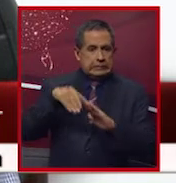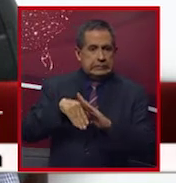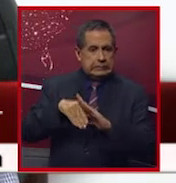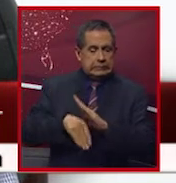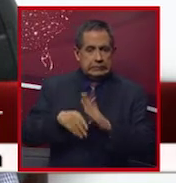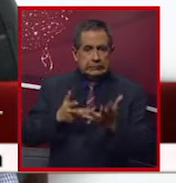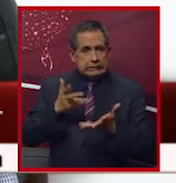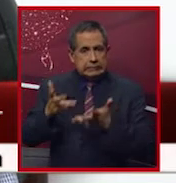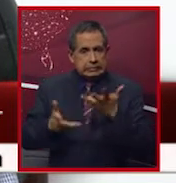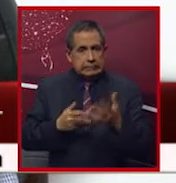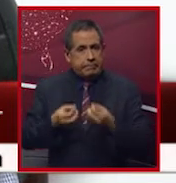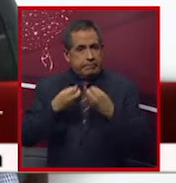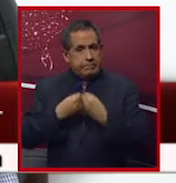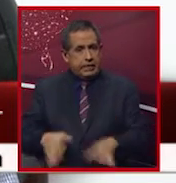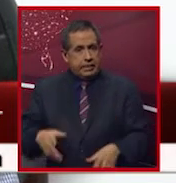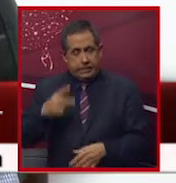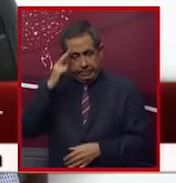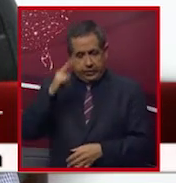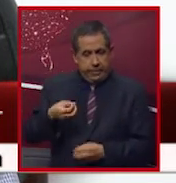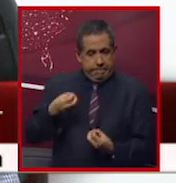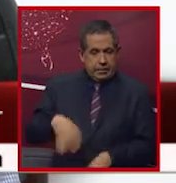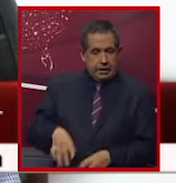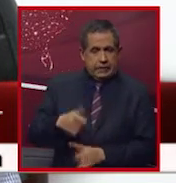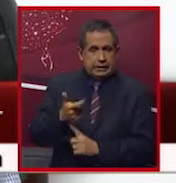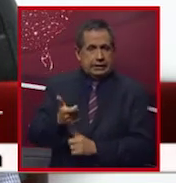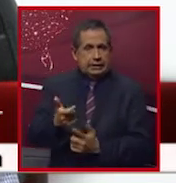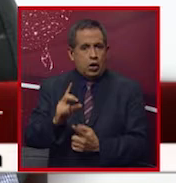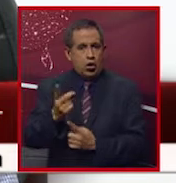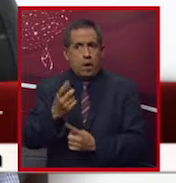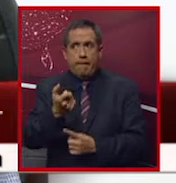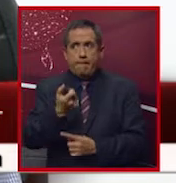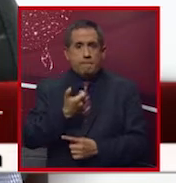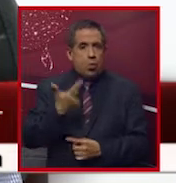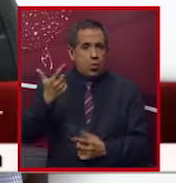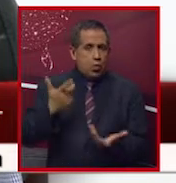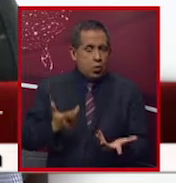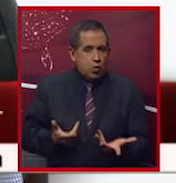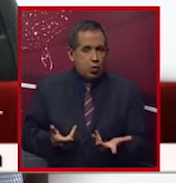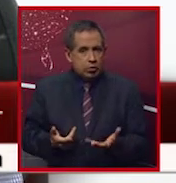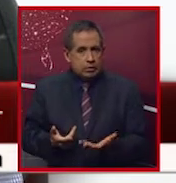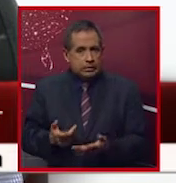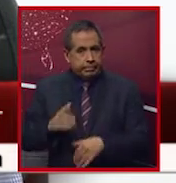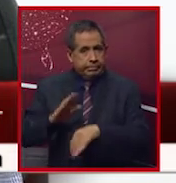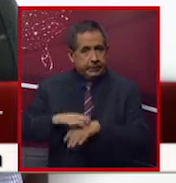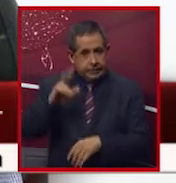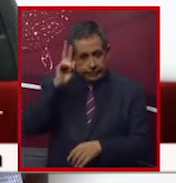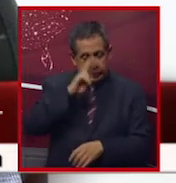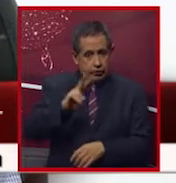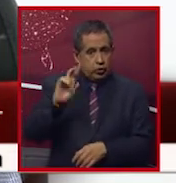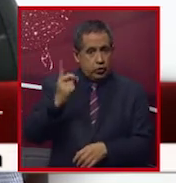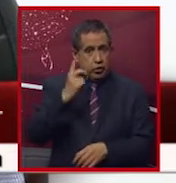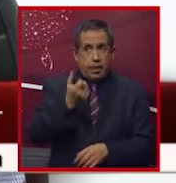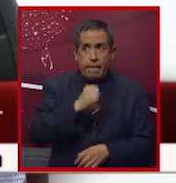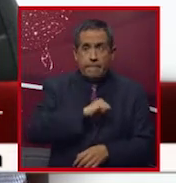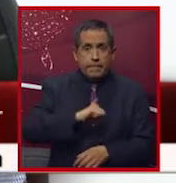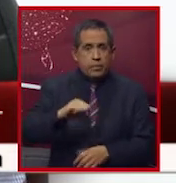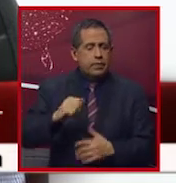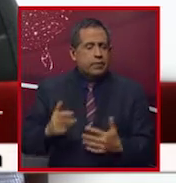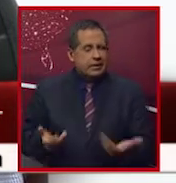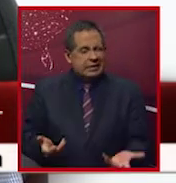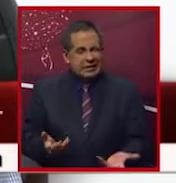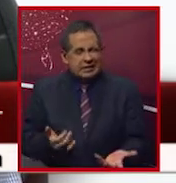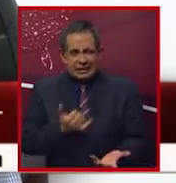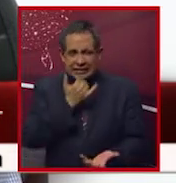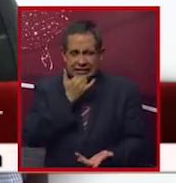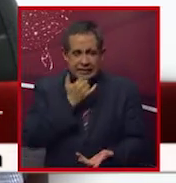actividades bursátiles y también una depreciación mayor del peso. Creo que